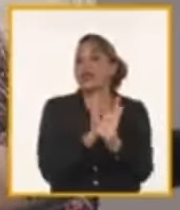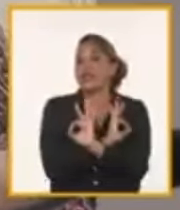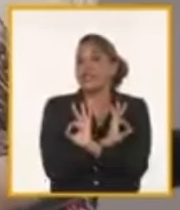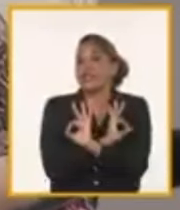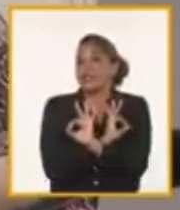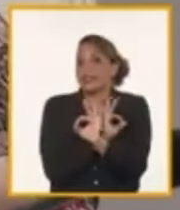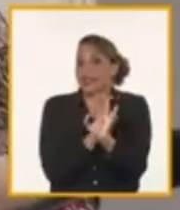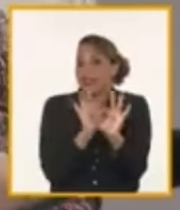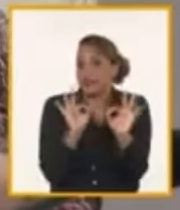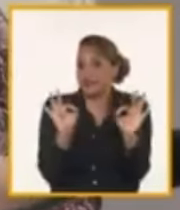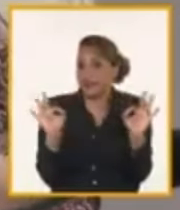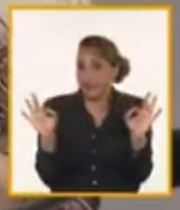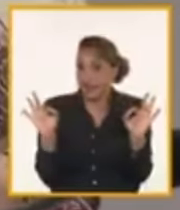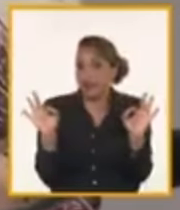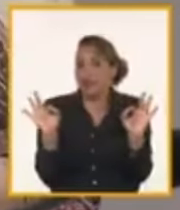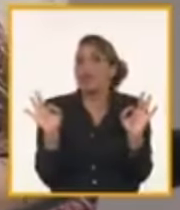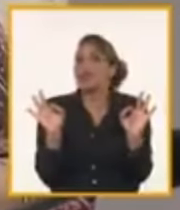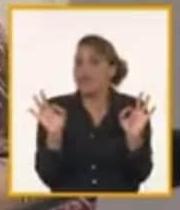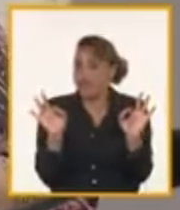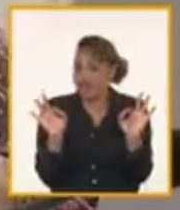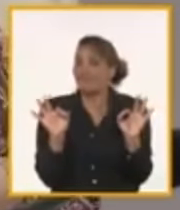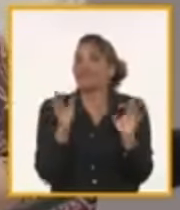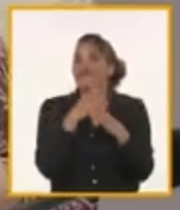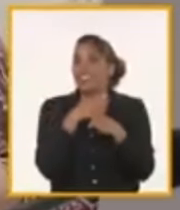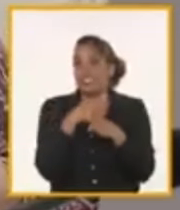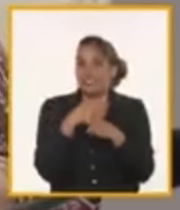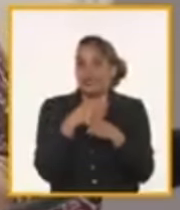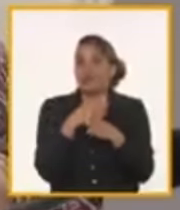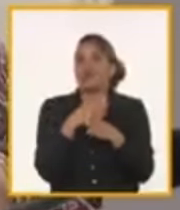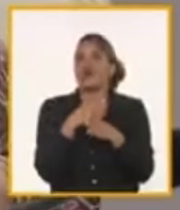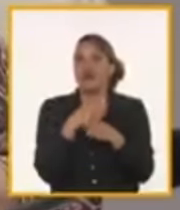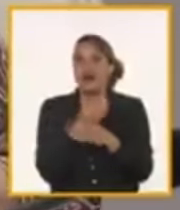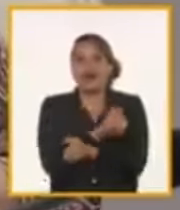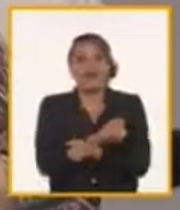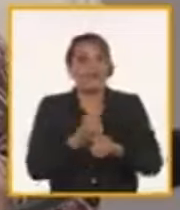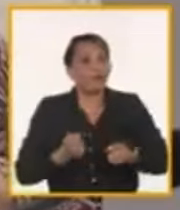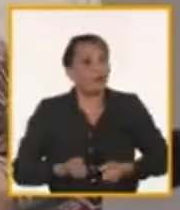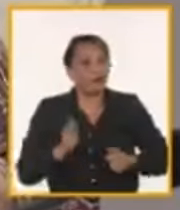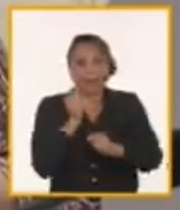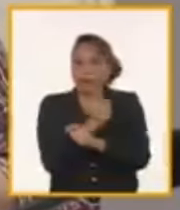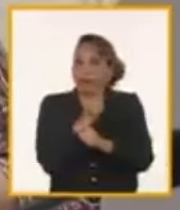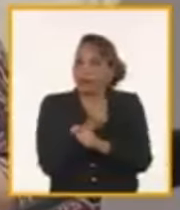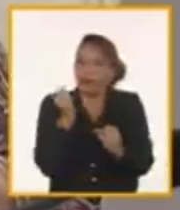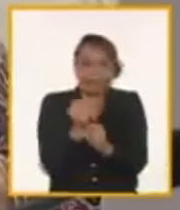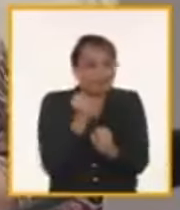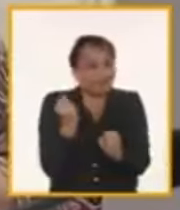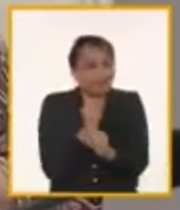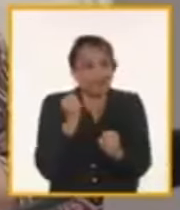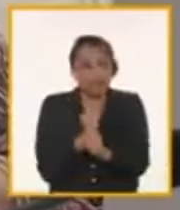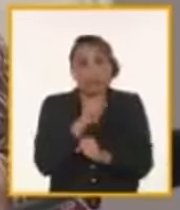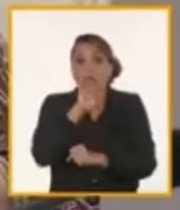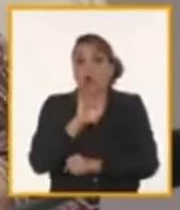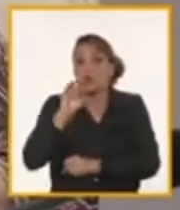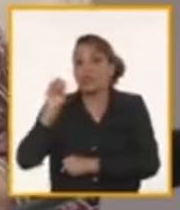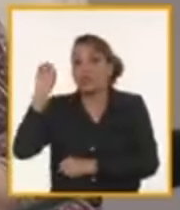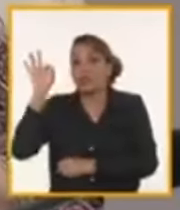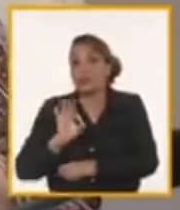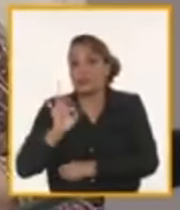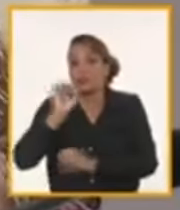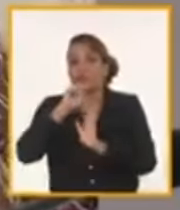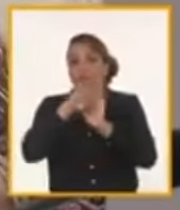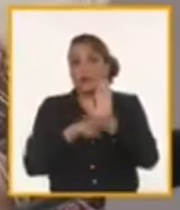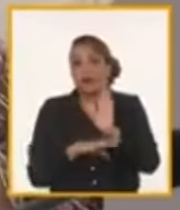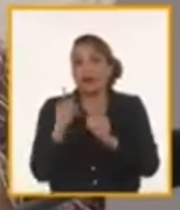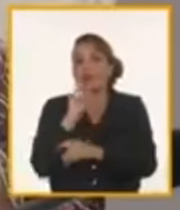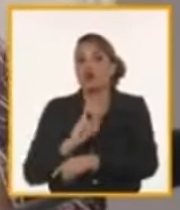excelencia eso creo que dice bastante del esfuerzo de nuestros profesores que el 80% de los programas de doctorado